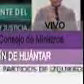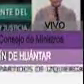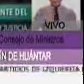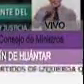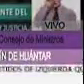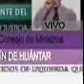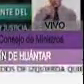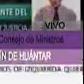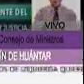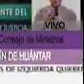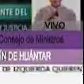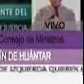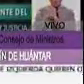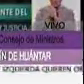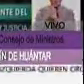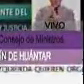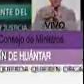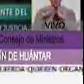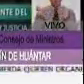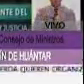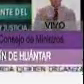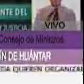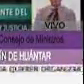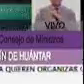del Perú ante la Corte Interamericana.